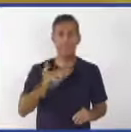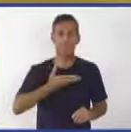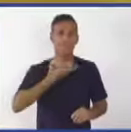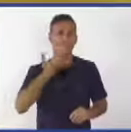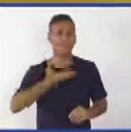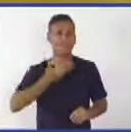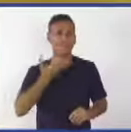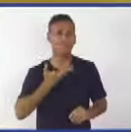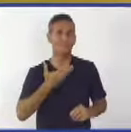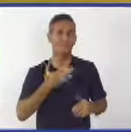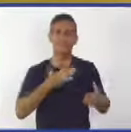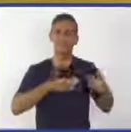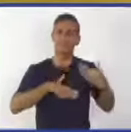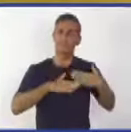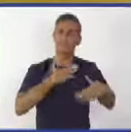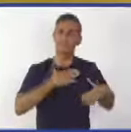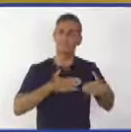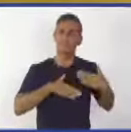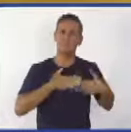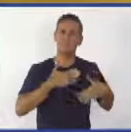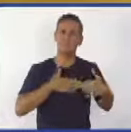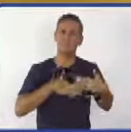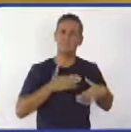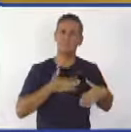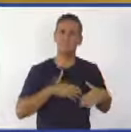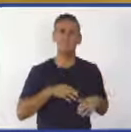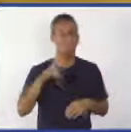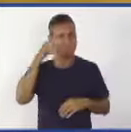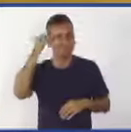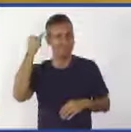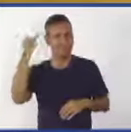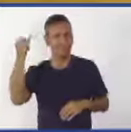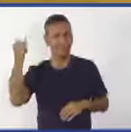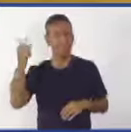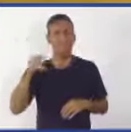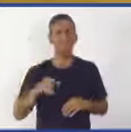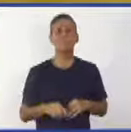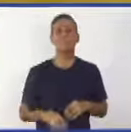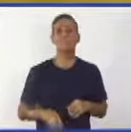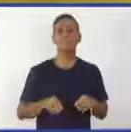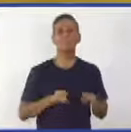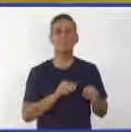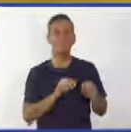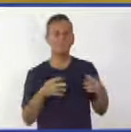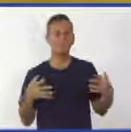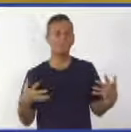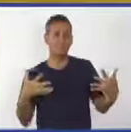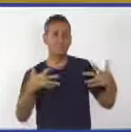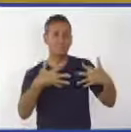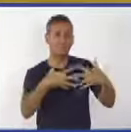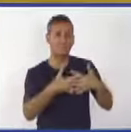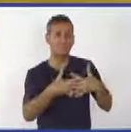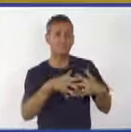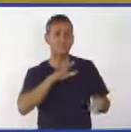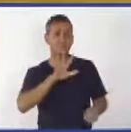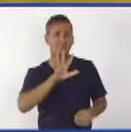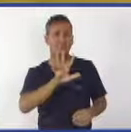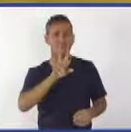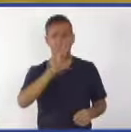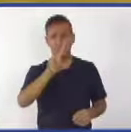romántico gustavo adolfo bécquer si las rimas 52 la rima 52 que